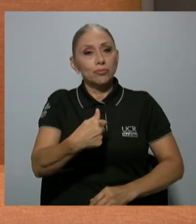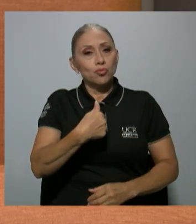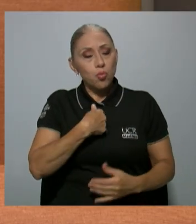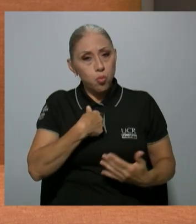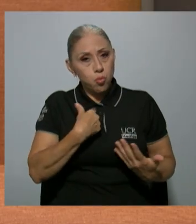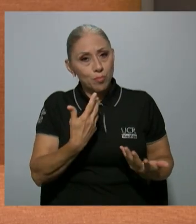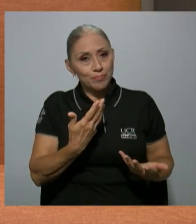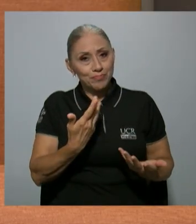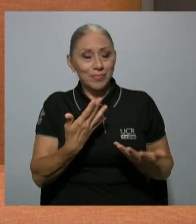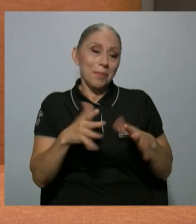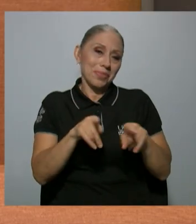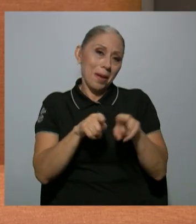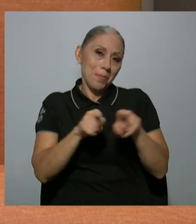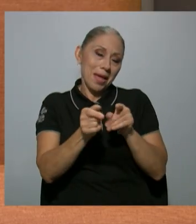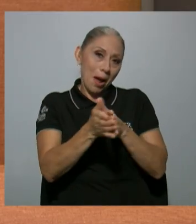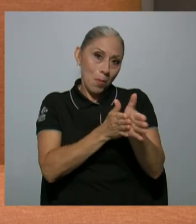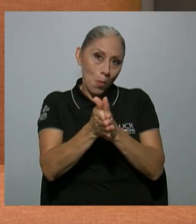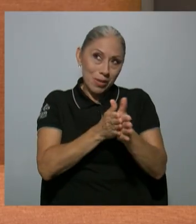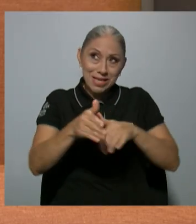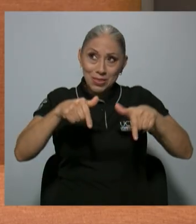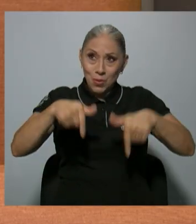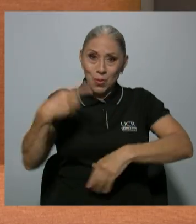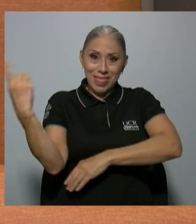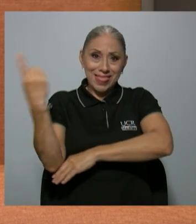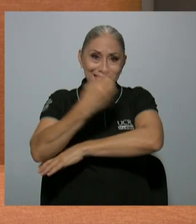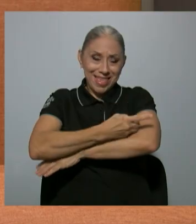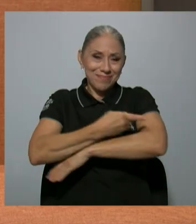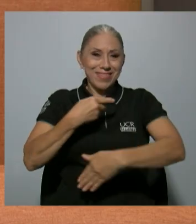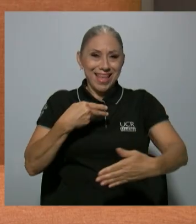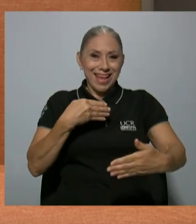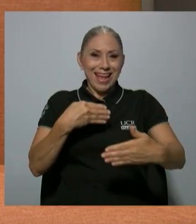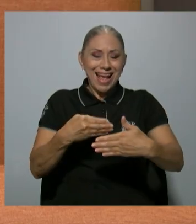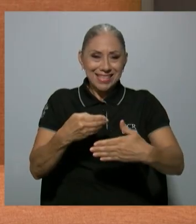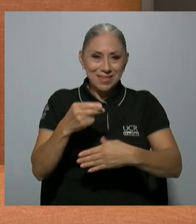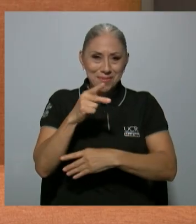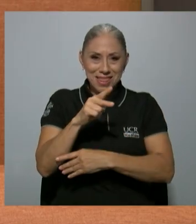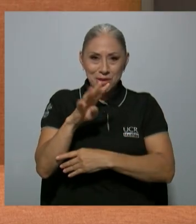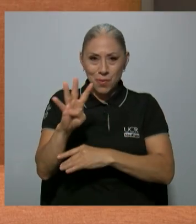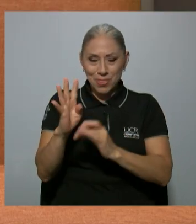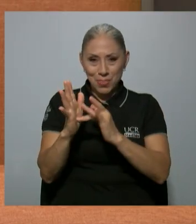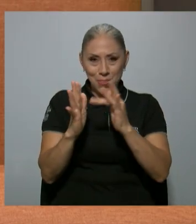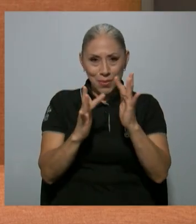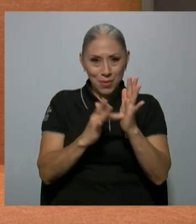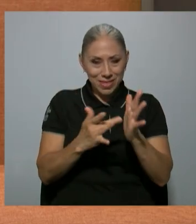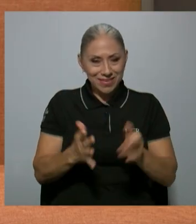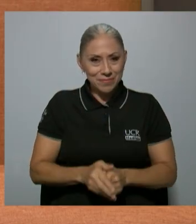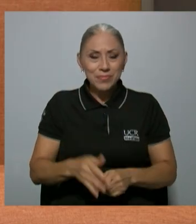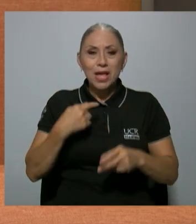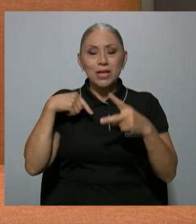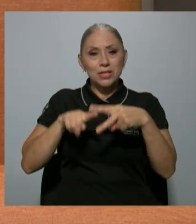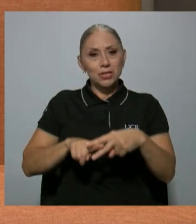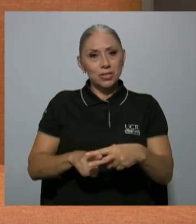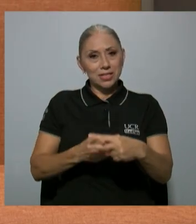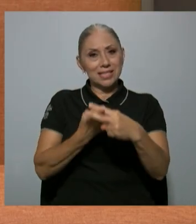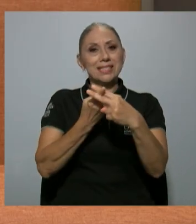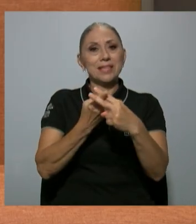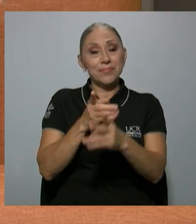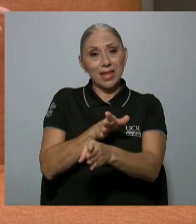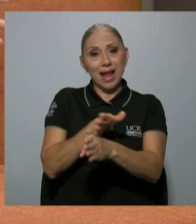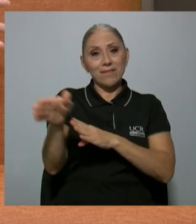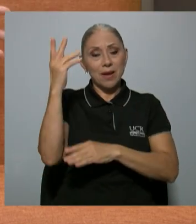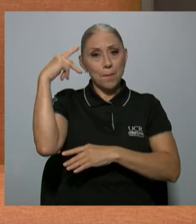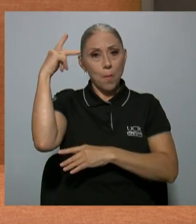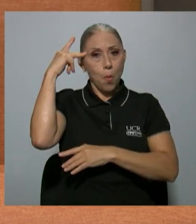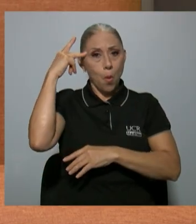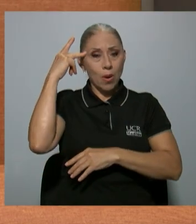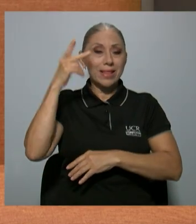y aprovechando también la fecha en la que estamos, casi 24 de abril, yo inicié mi carrera política en la